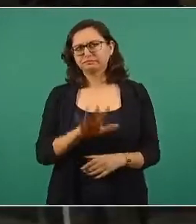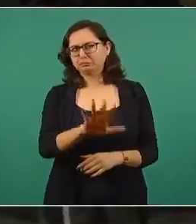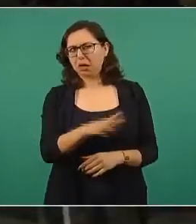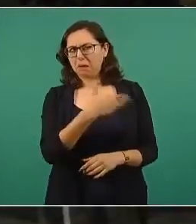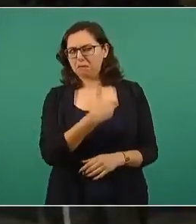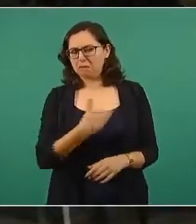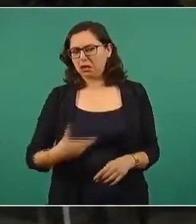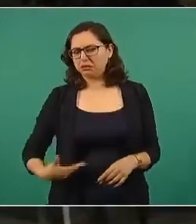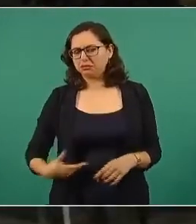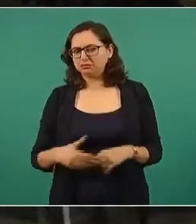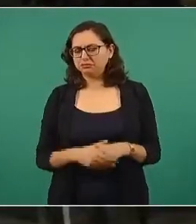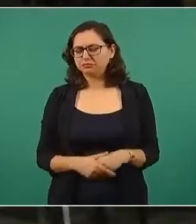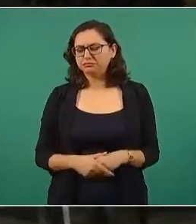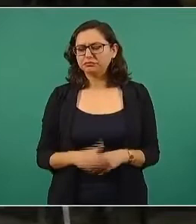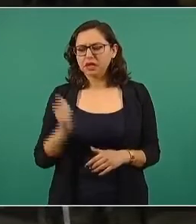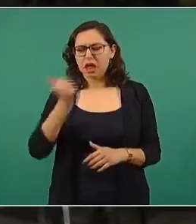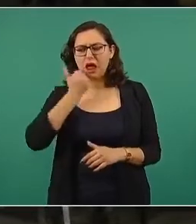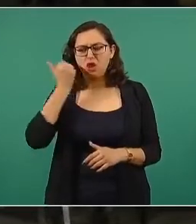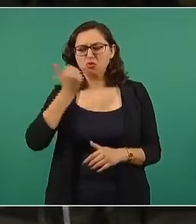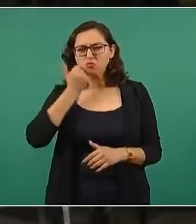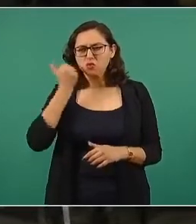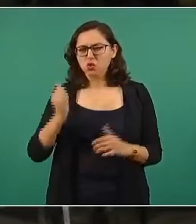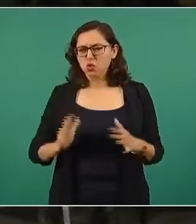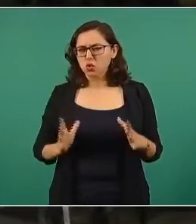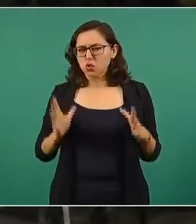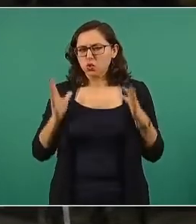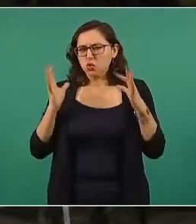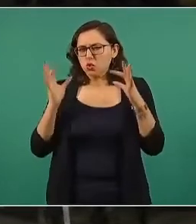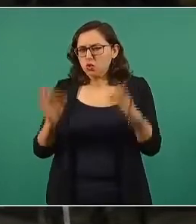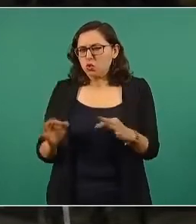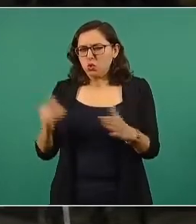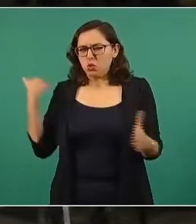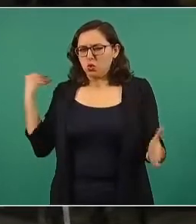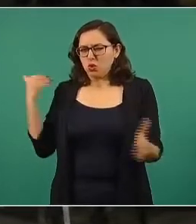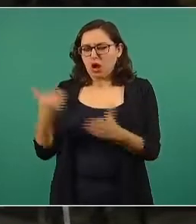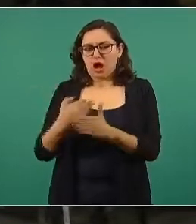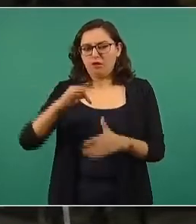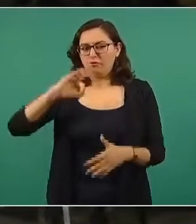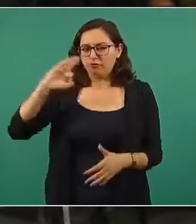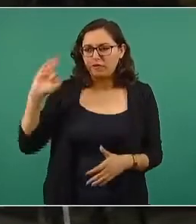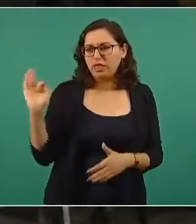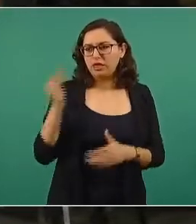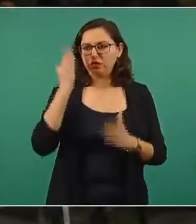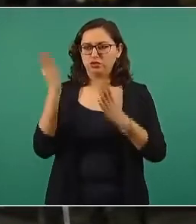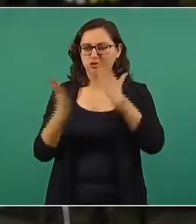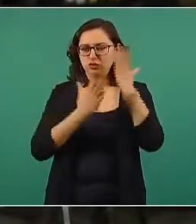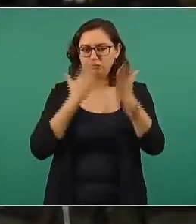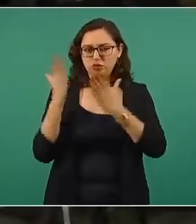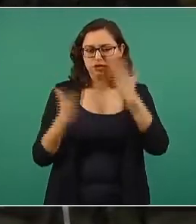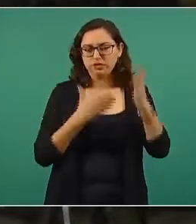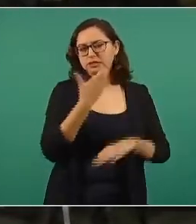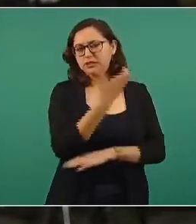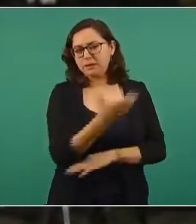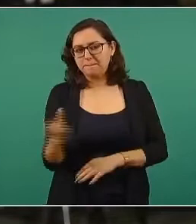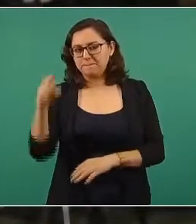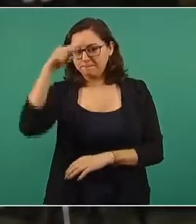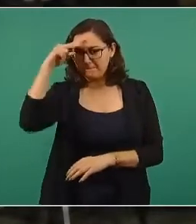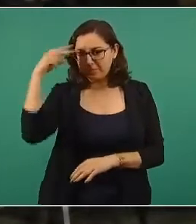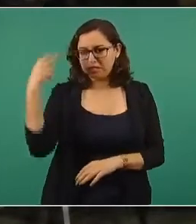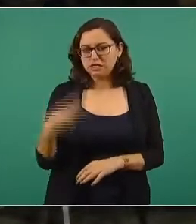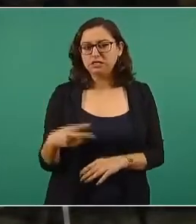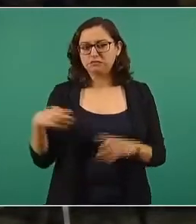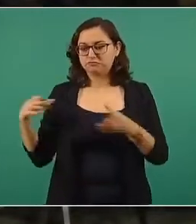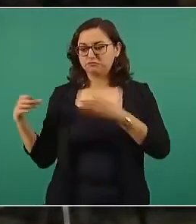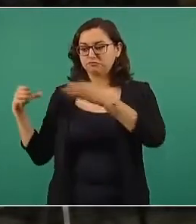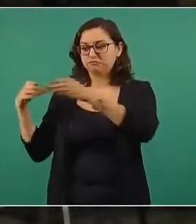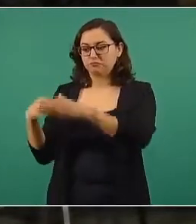la más estructurada y que logró la defensa de las normales rurales es la Federación de Estudiantes Campesinos Socialistas de México, que es precisamente la